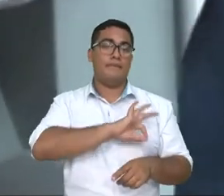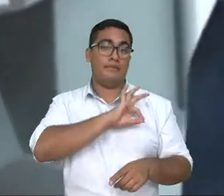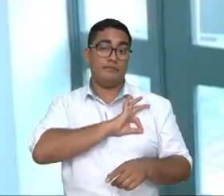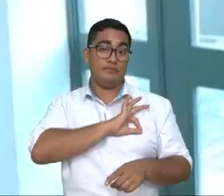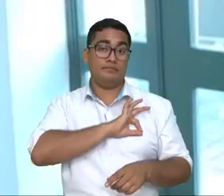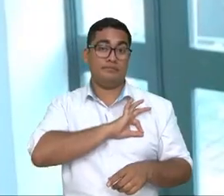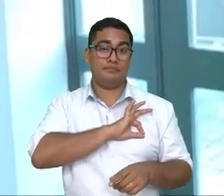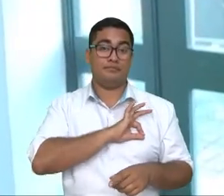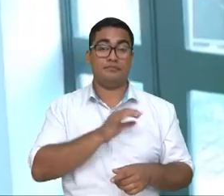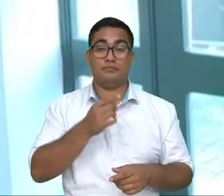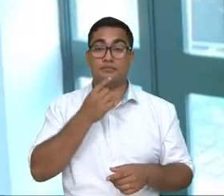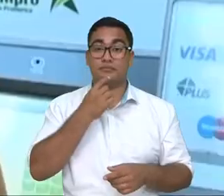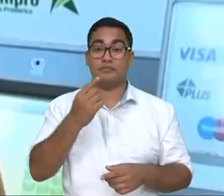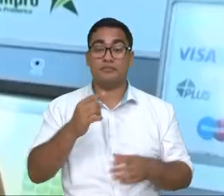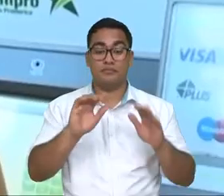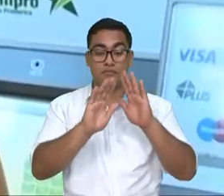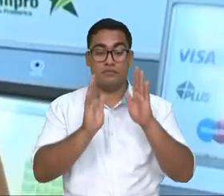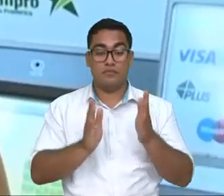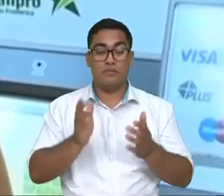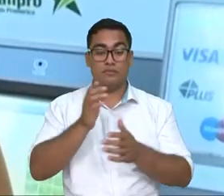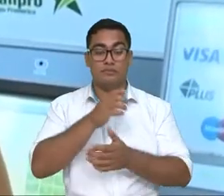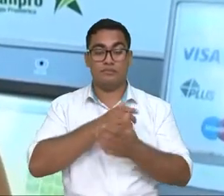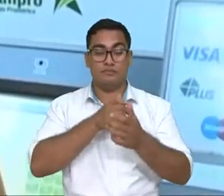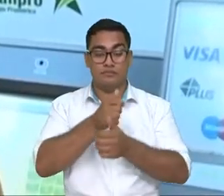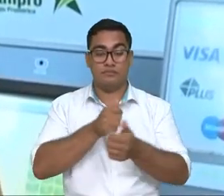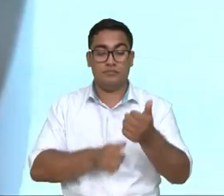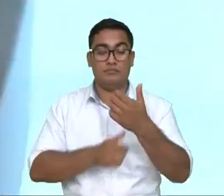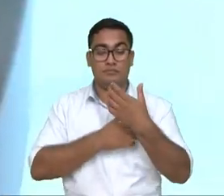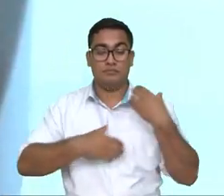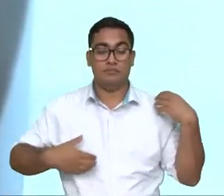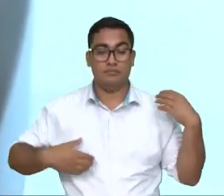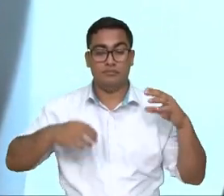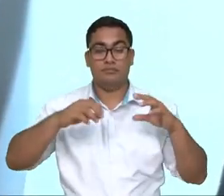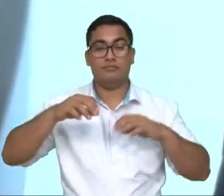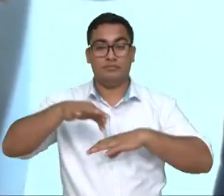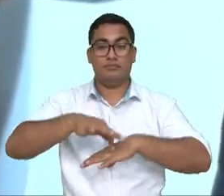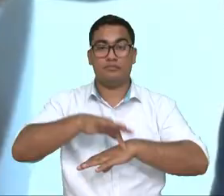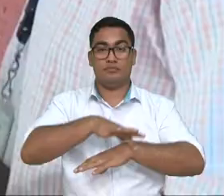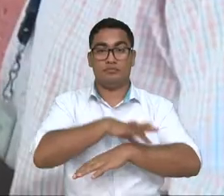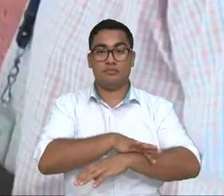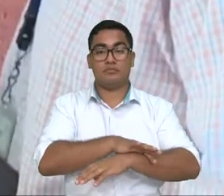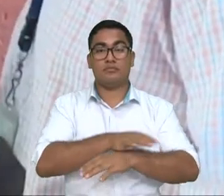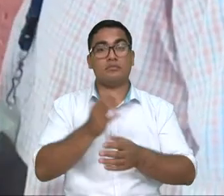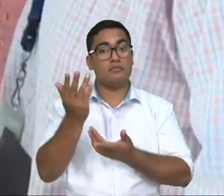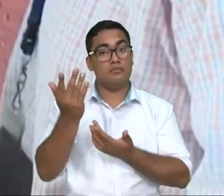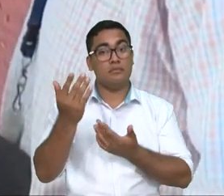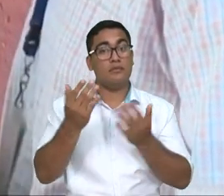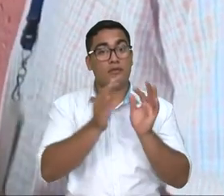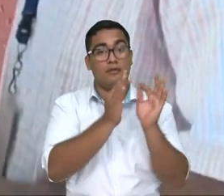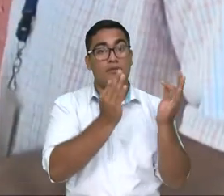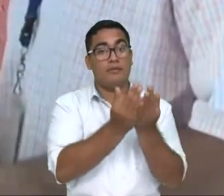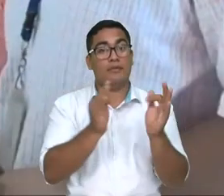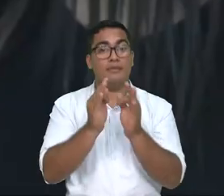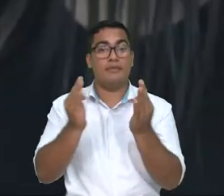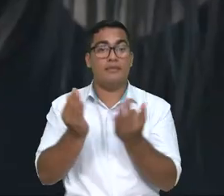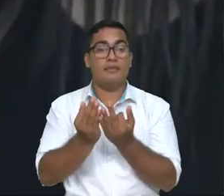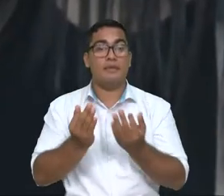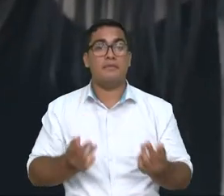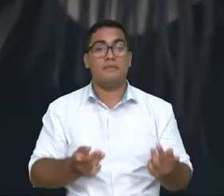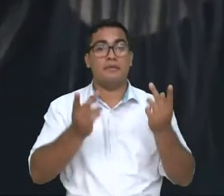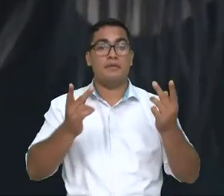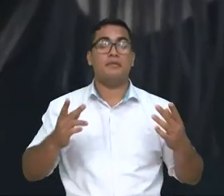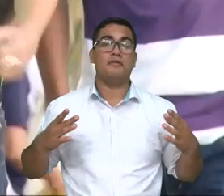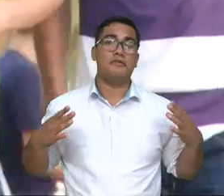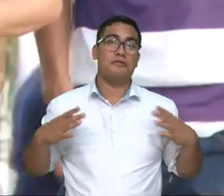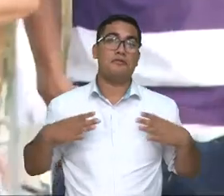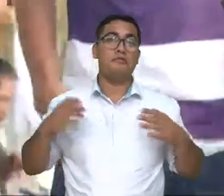mes. Así lo informó la vicepresidenta de Nicaragua, compañera Rosario Murillo, quien espera que las familias vivan estas vacaciones de Semana